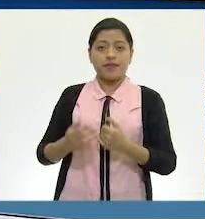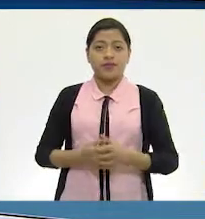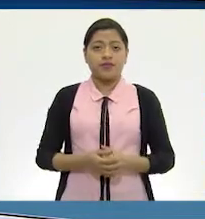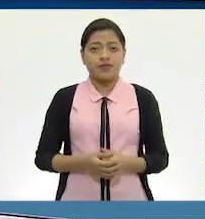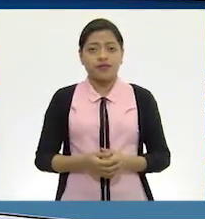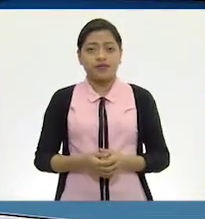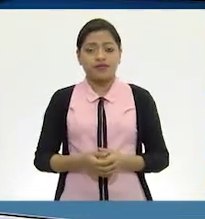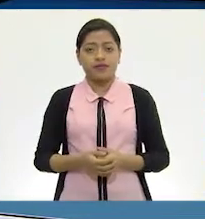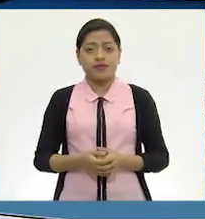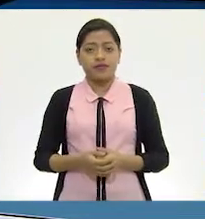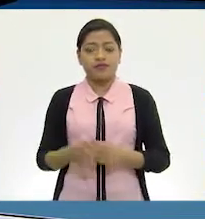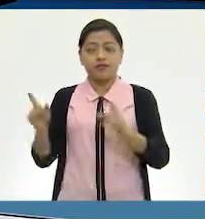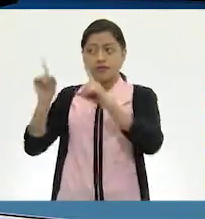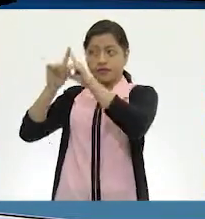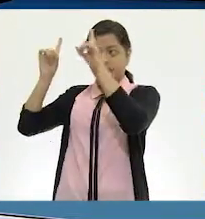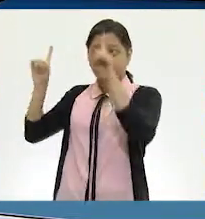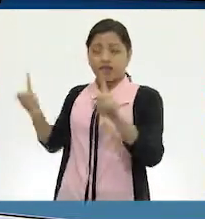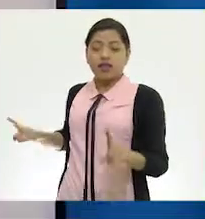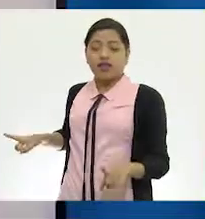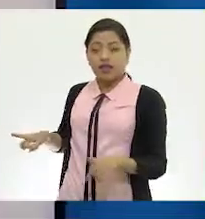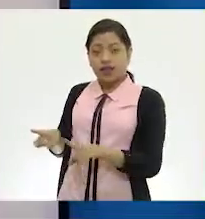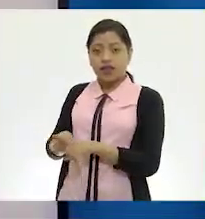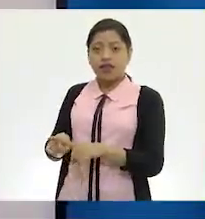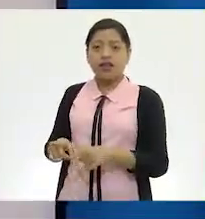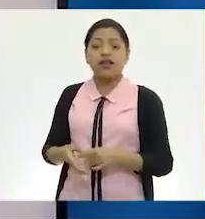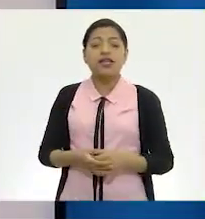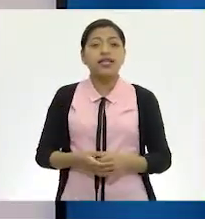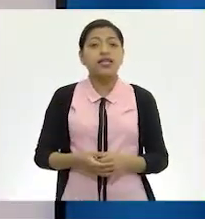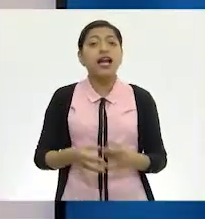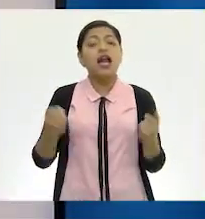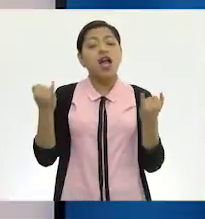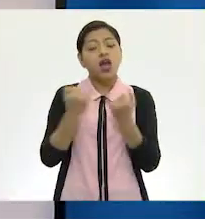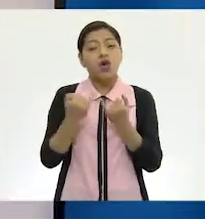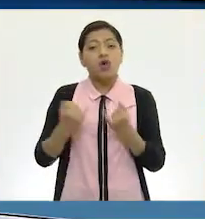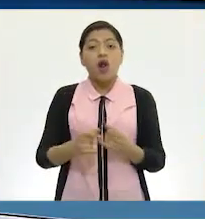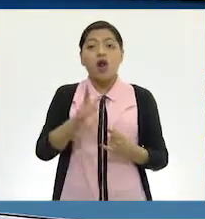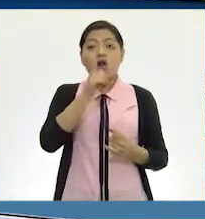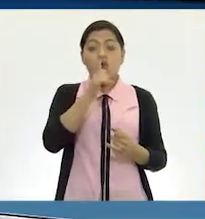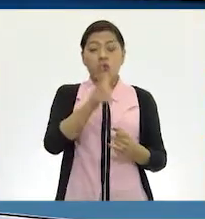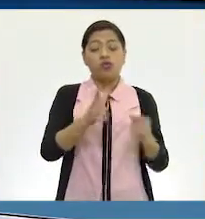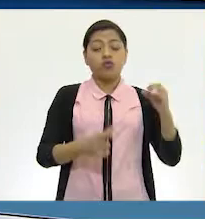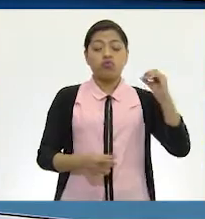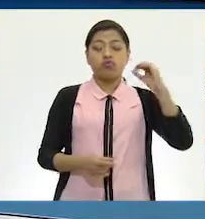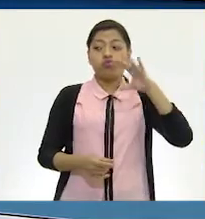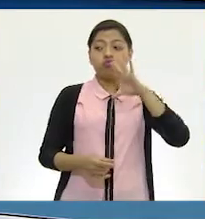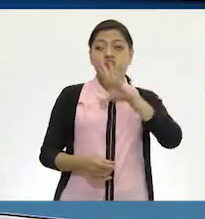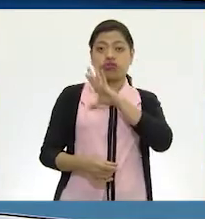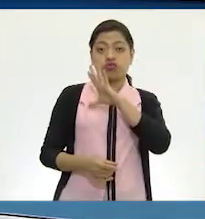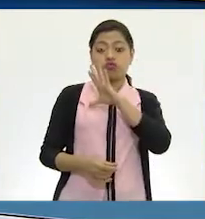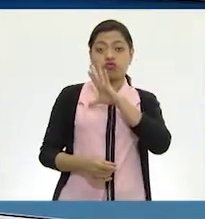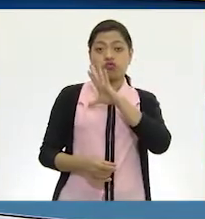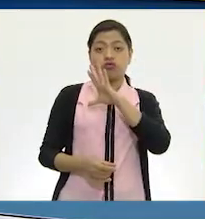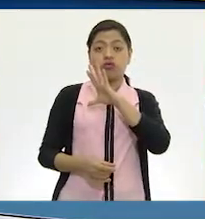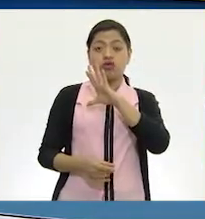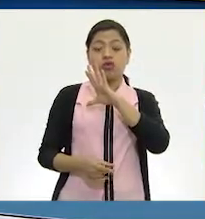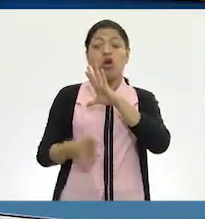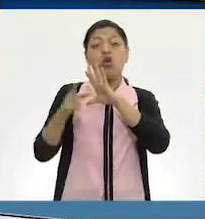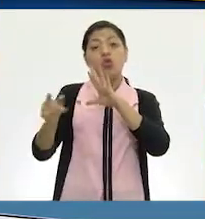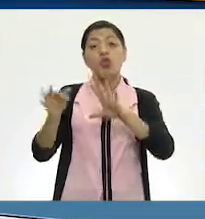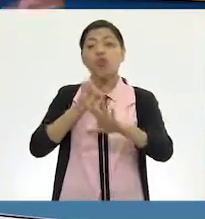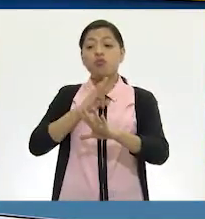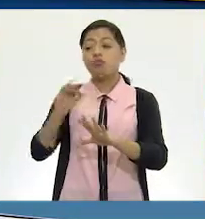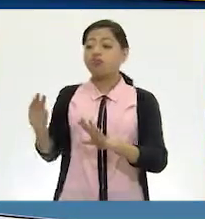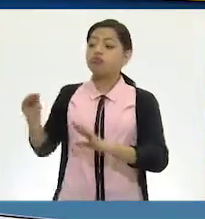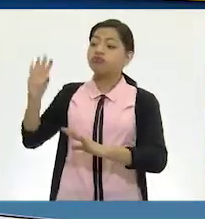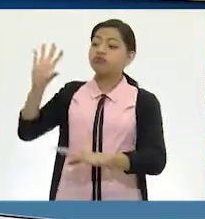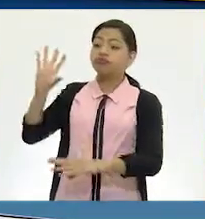la superficie este blanca, pizarrón. Ajá, ese pizarrón, y también estamos una fuente de luz que en este caso viene de enfrente, claro. ¿Verdad? Y te pueden hacer